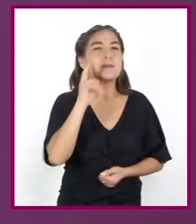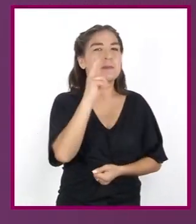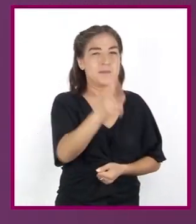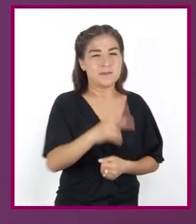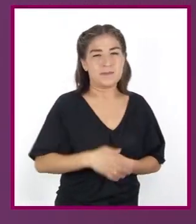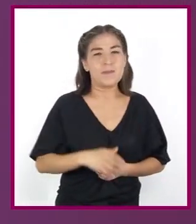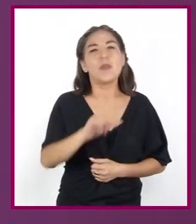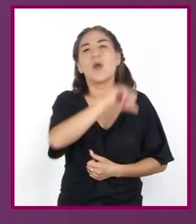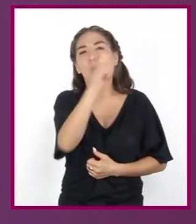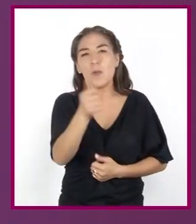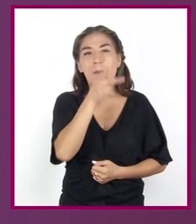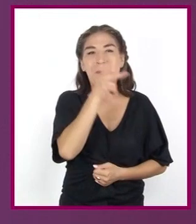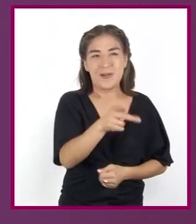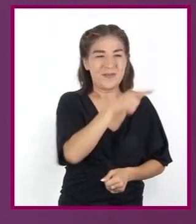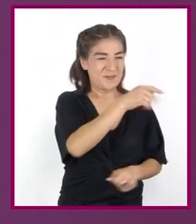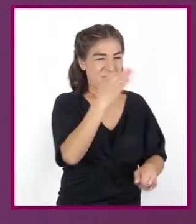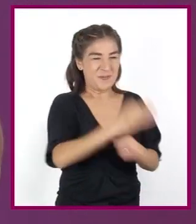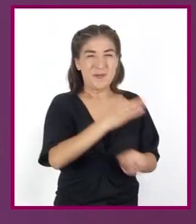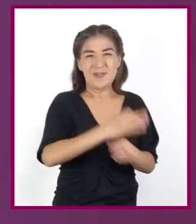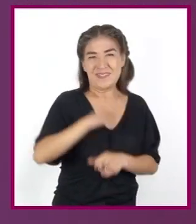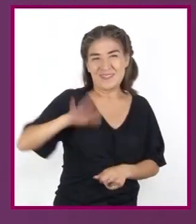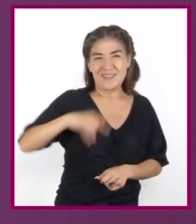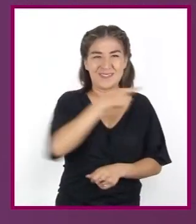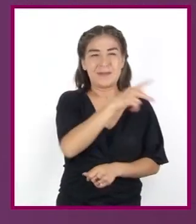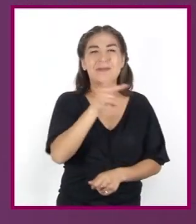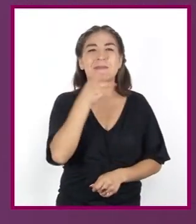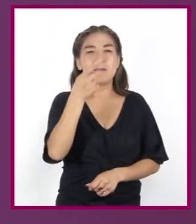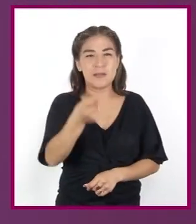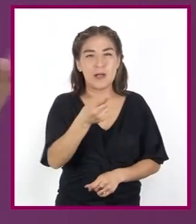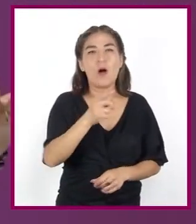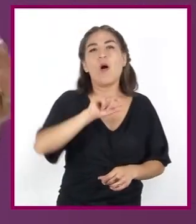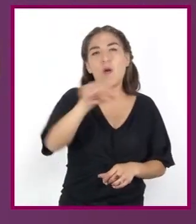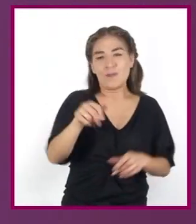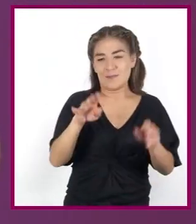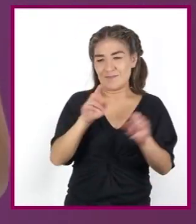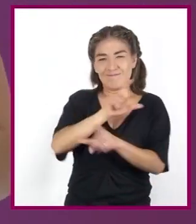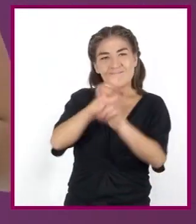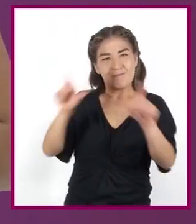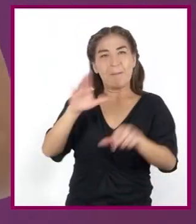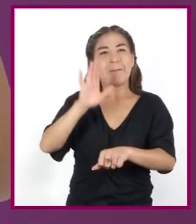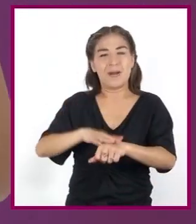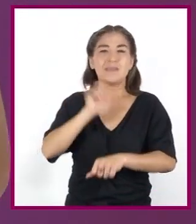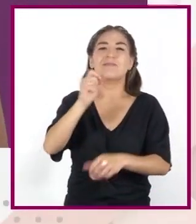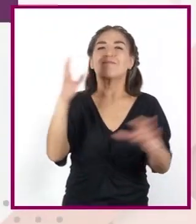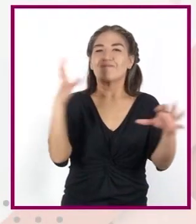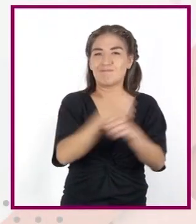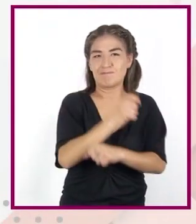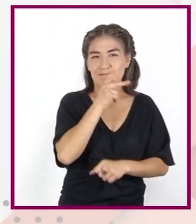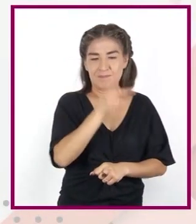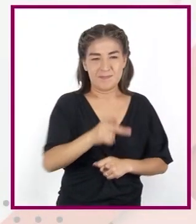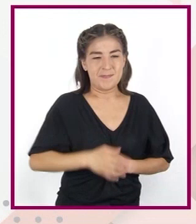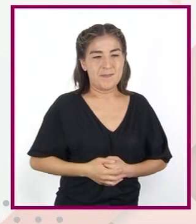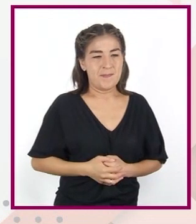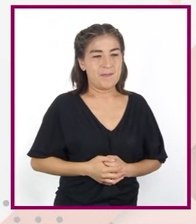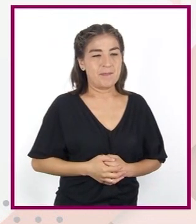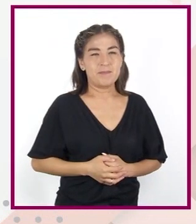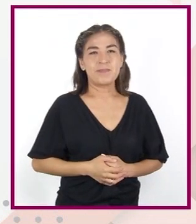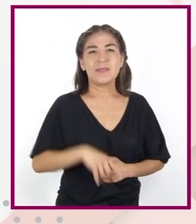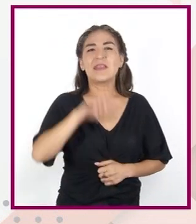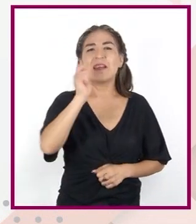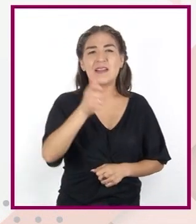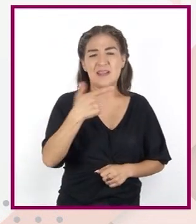Veamos qué otras palabras de las que mencionaste hay en el fragmento anterior y aclaremos su significado. La